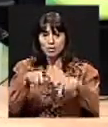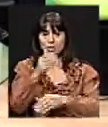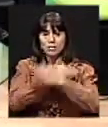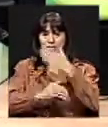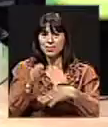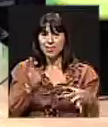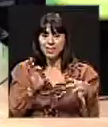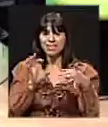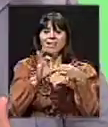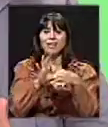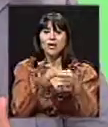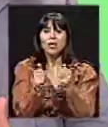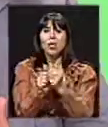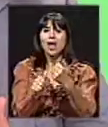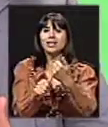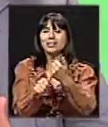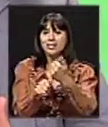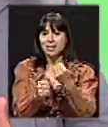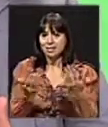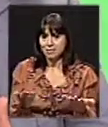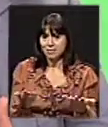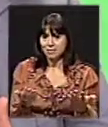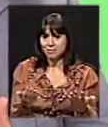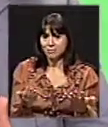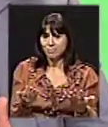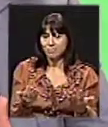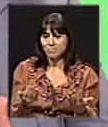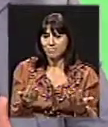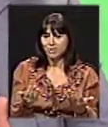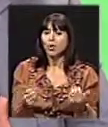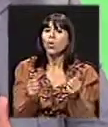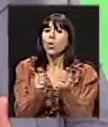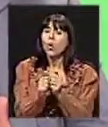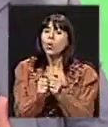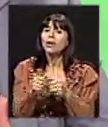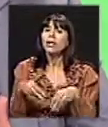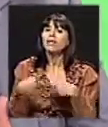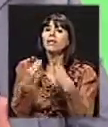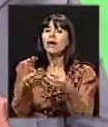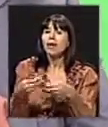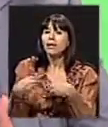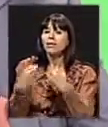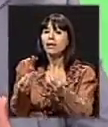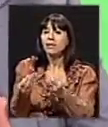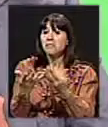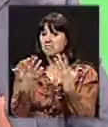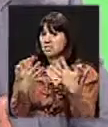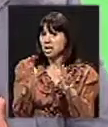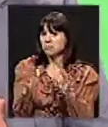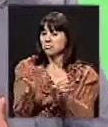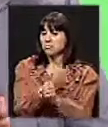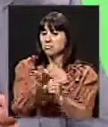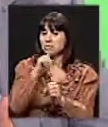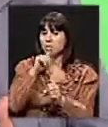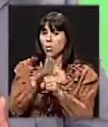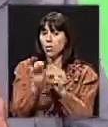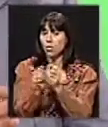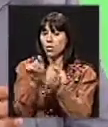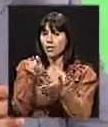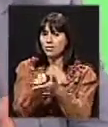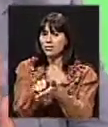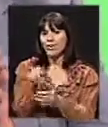con temas asistencialistas, con asistencia, con entregar, y que con eso ya se cumple. Y